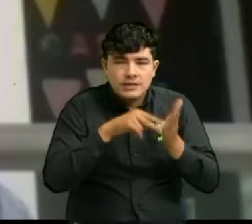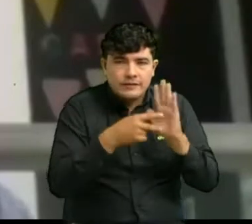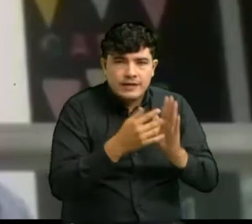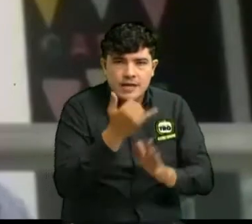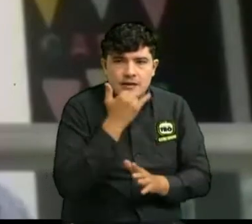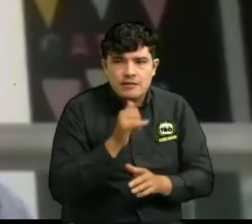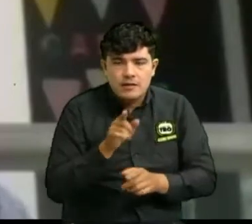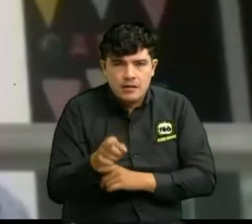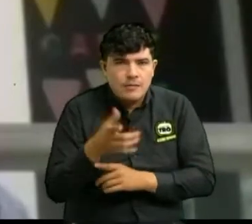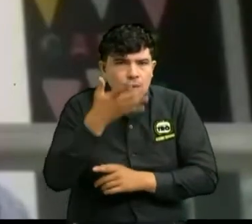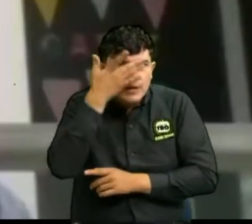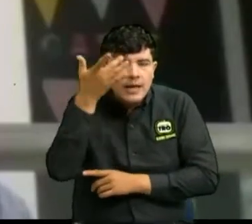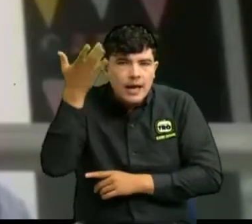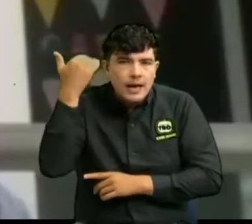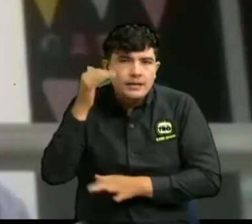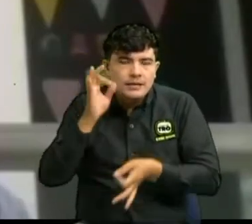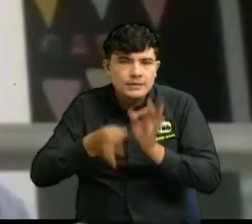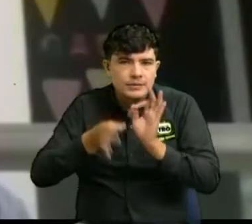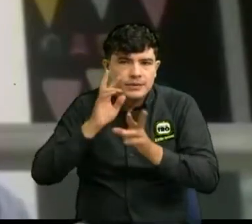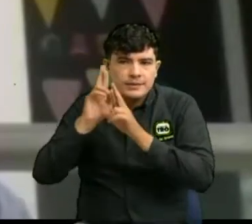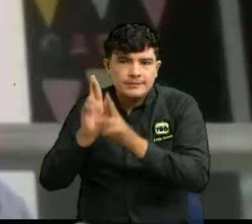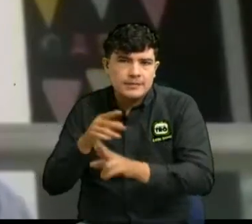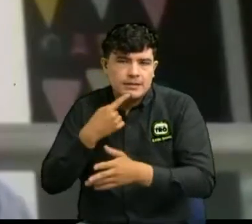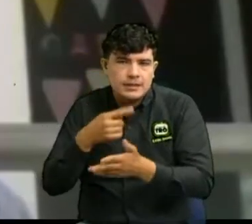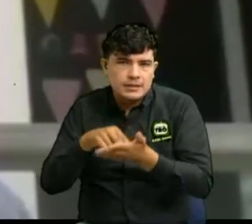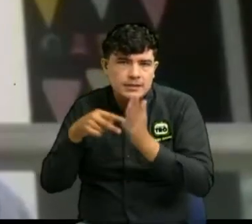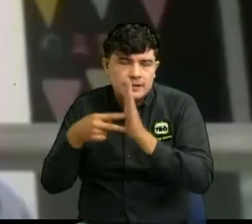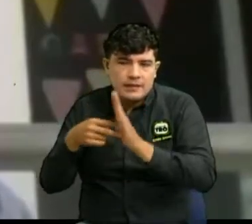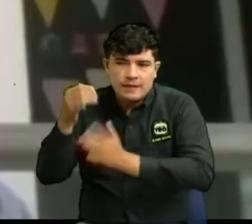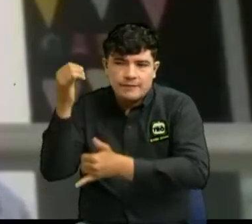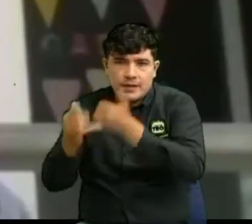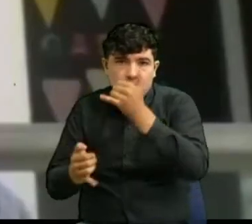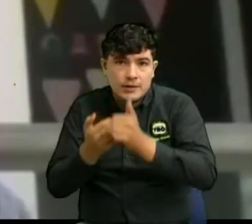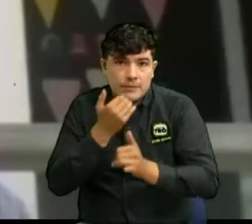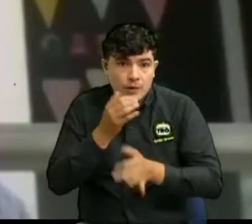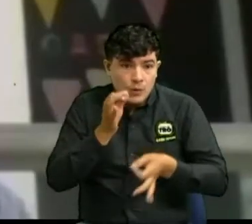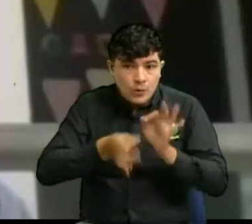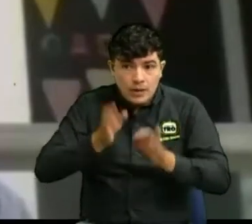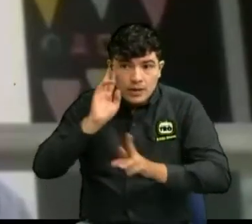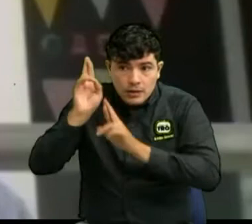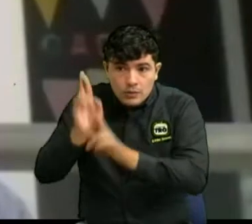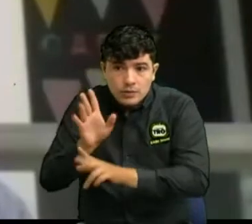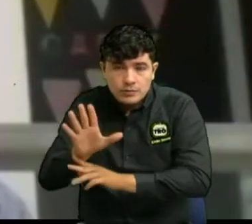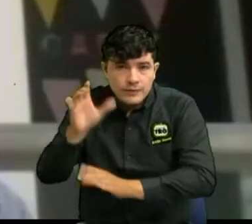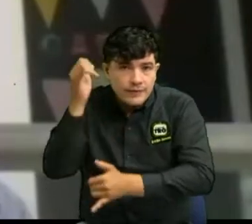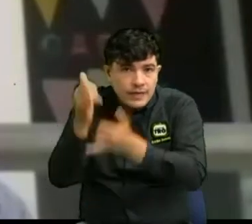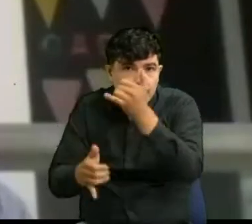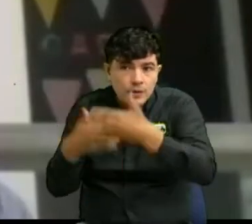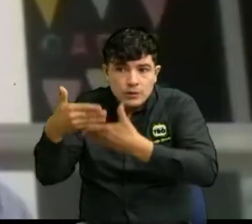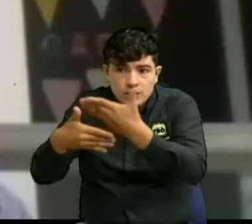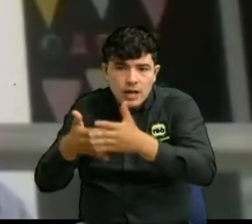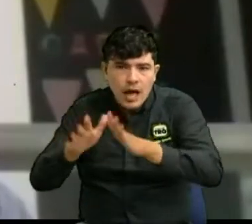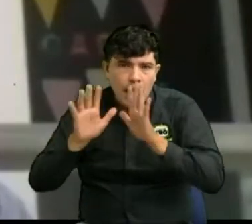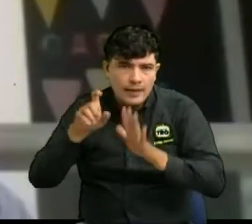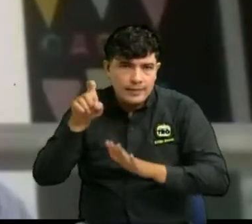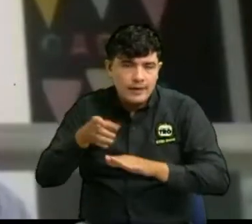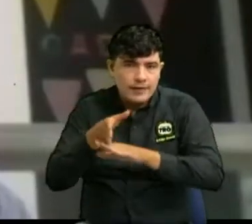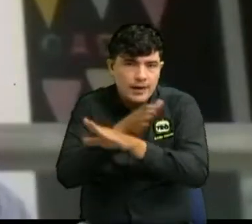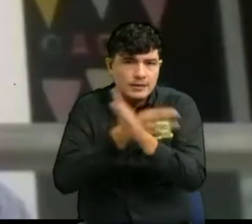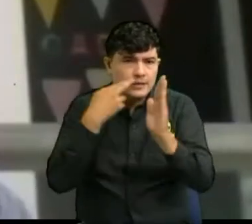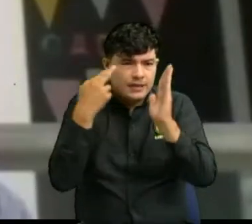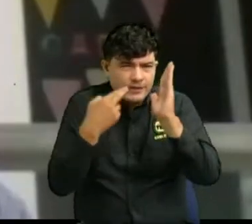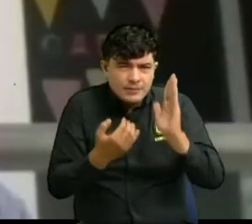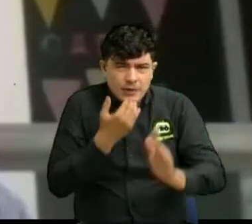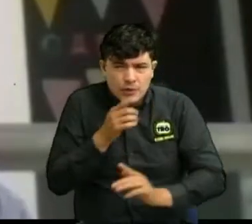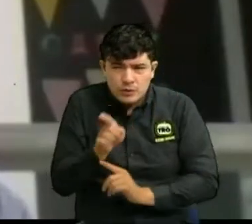archivo porque hubo una sentencia que puso fin. Si fue una sentencia la que puso fin, hay que mirar aquí la mamá del